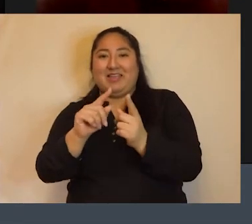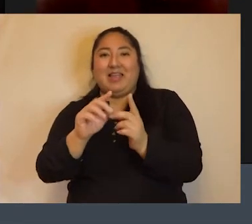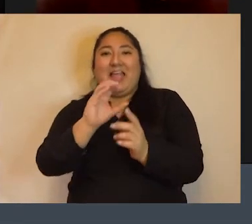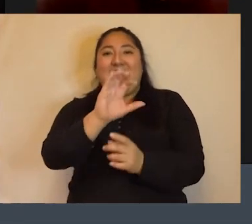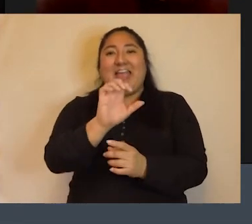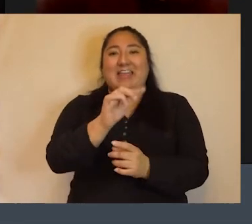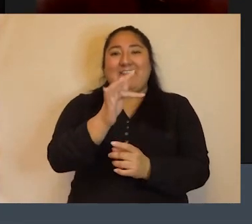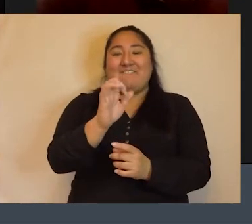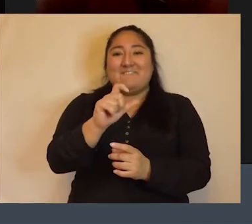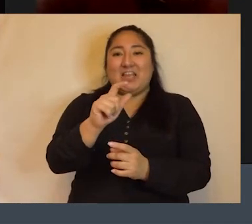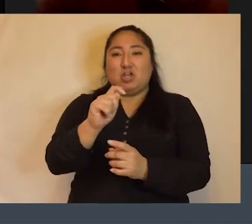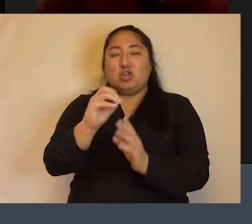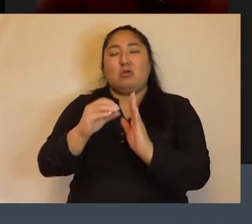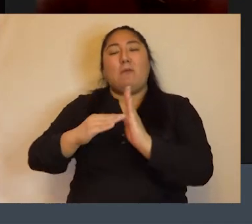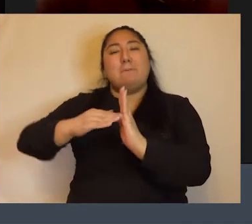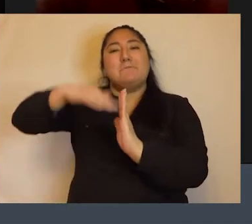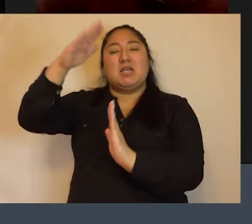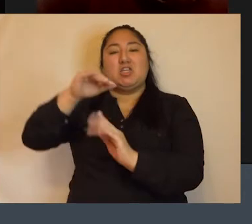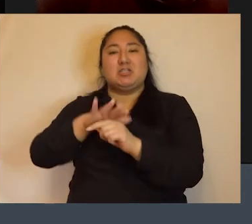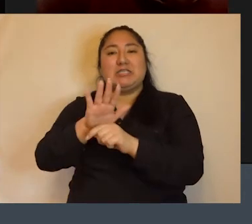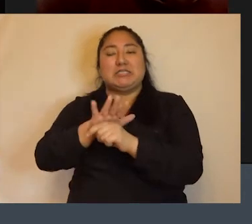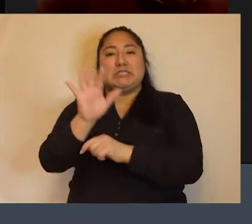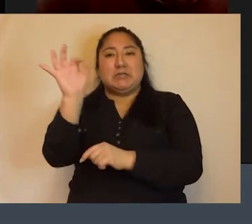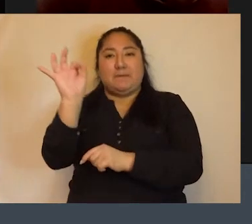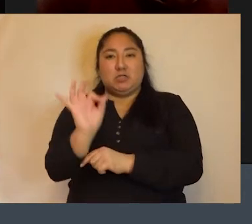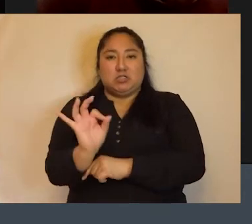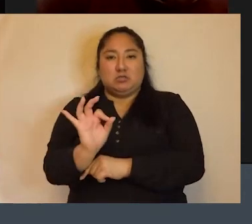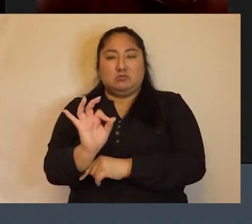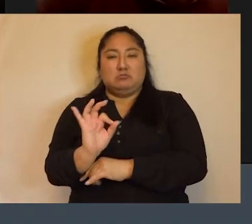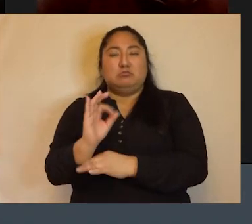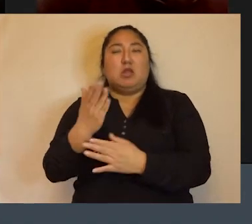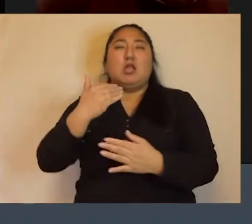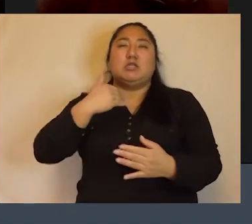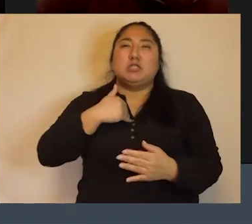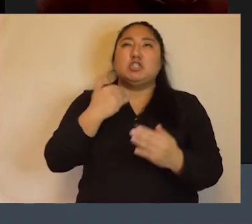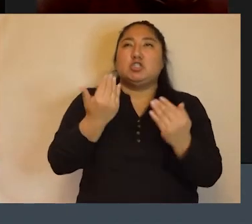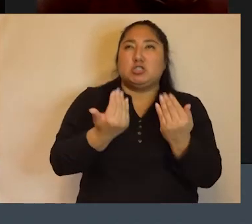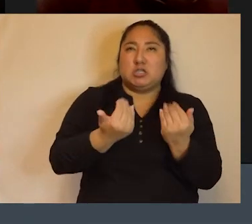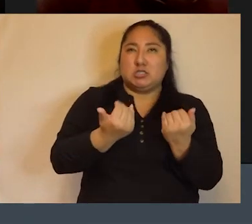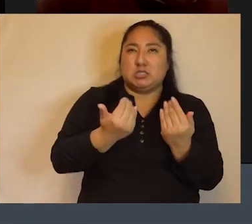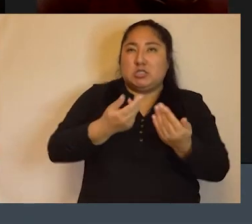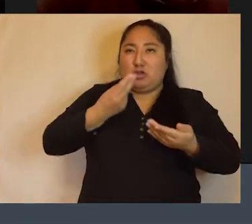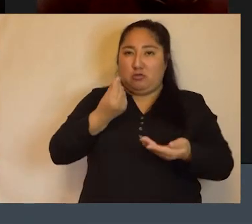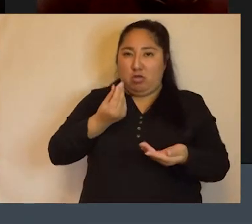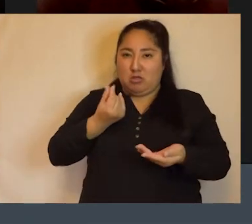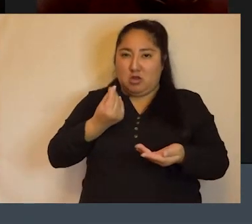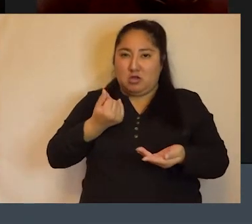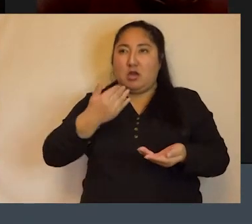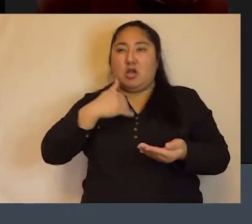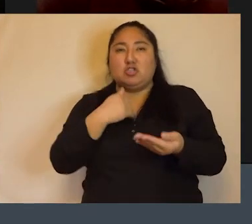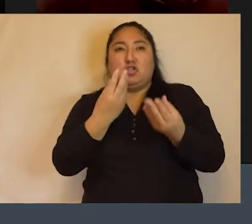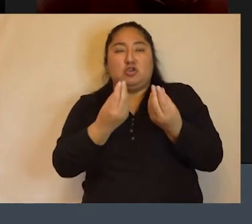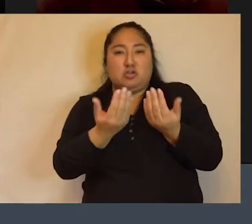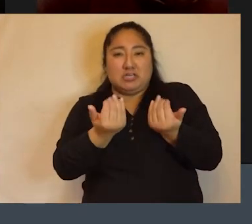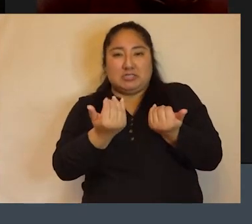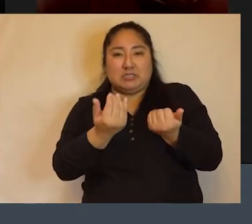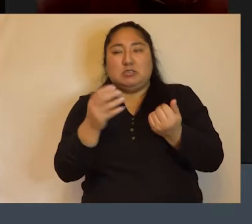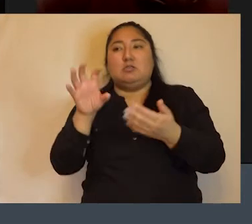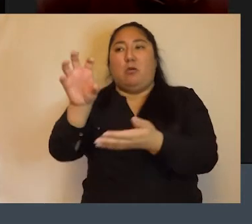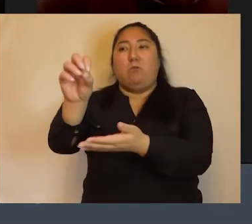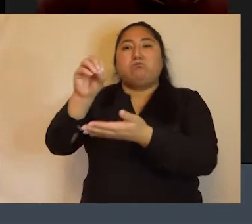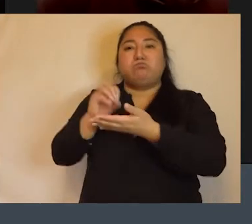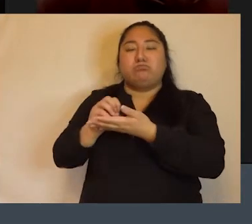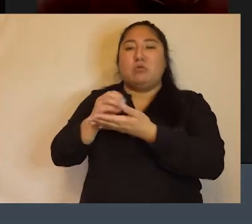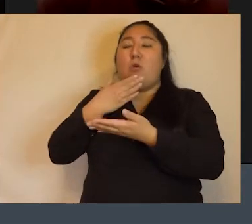efecto tributario es mayor que el 15%. ¿Ya? Pero si yo necesito tener plata y necesito retirar